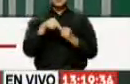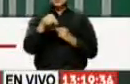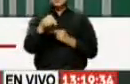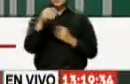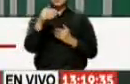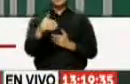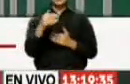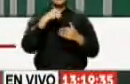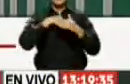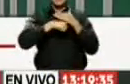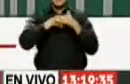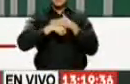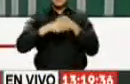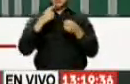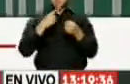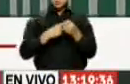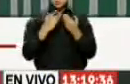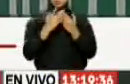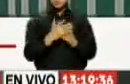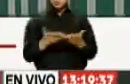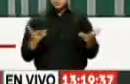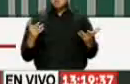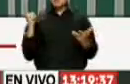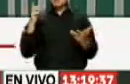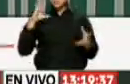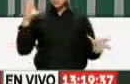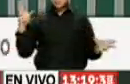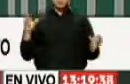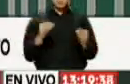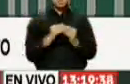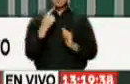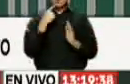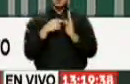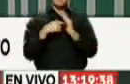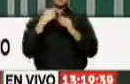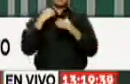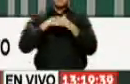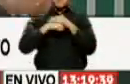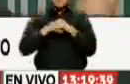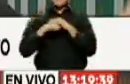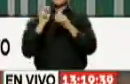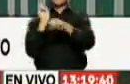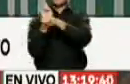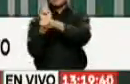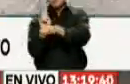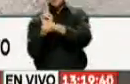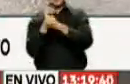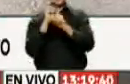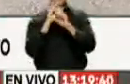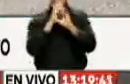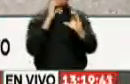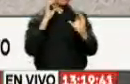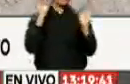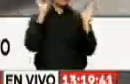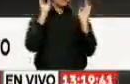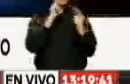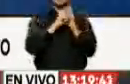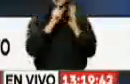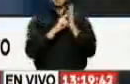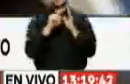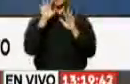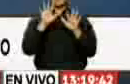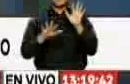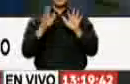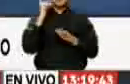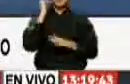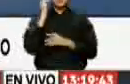implementar el metro en la ciudad y que nos vamos a tener que integrar, es decir, yo voy a poder tomar el trole o voy a poder tomar un bus eléctrico. 15 días tiene la comisión